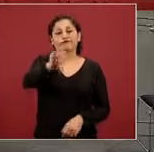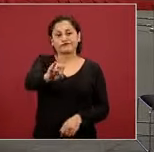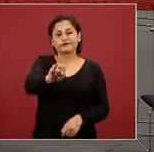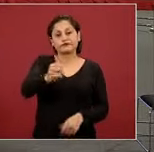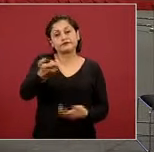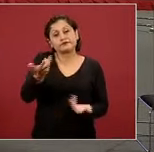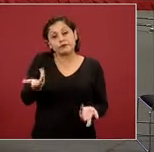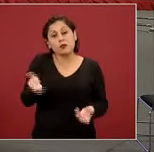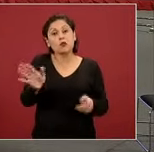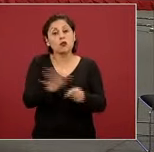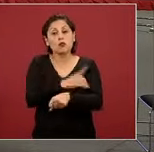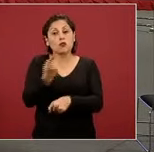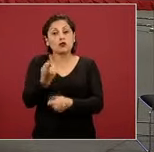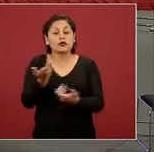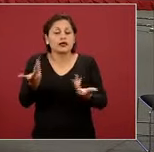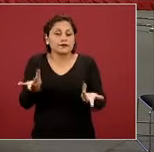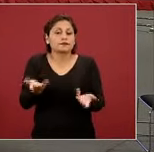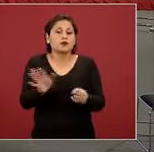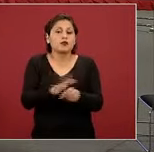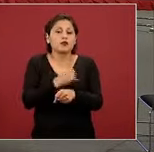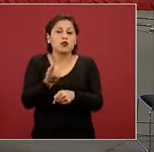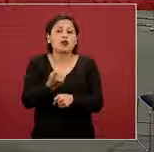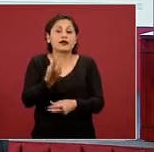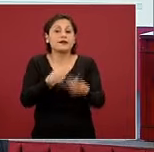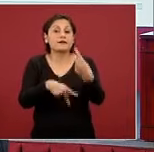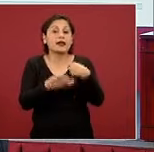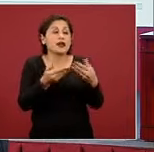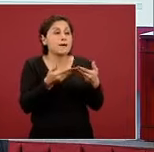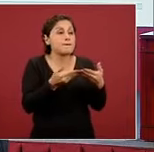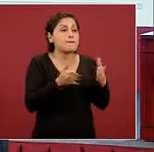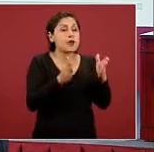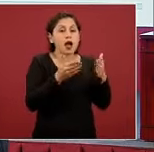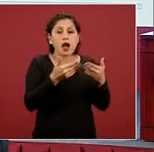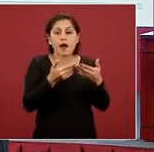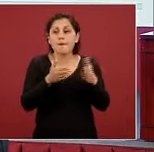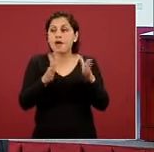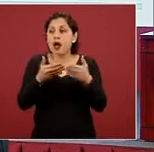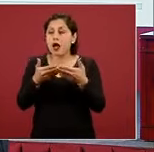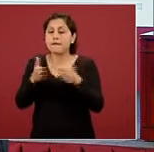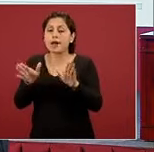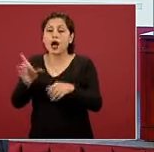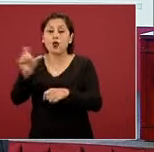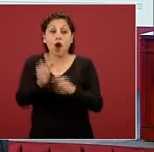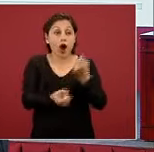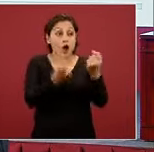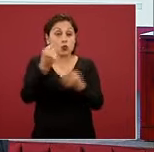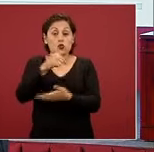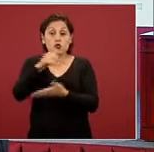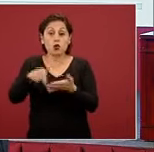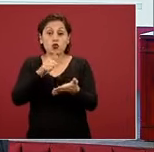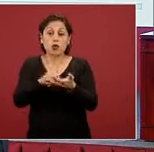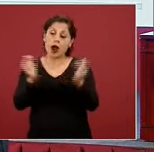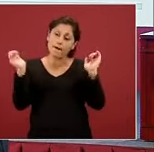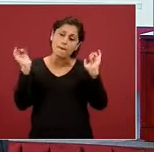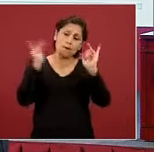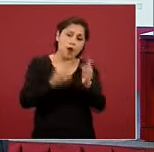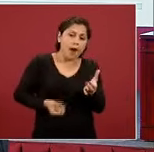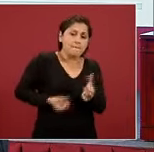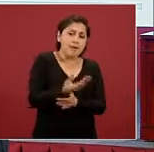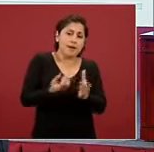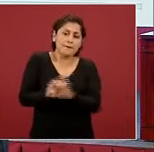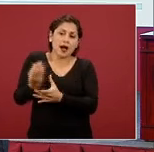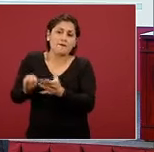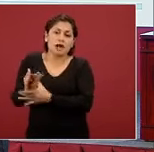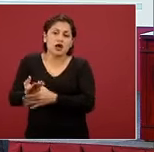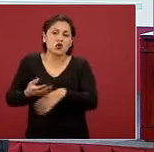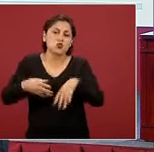con los periodos de desconfinamiento. Cuando los desconfinamientos son acelerados, desde luego hay una respuesta en la que